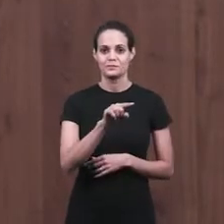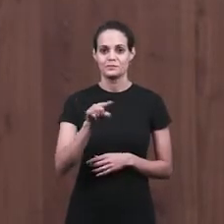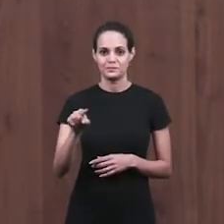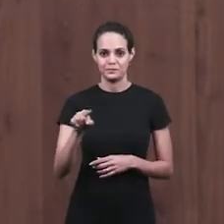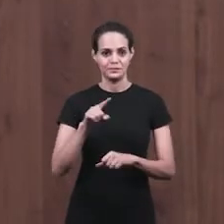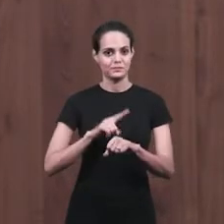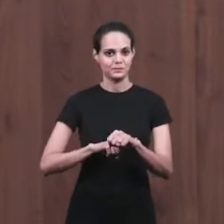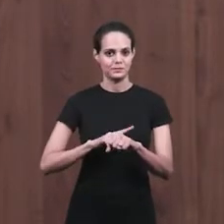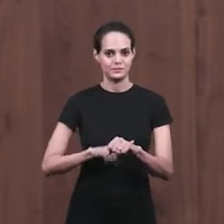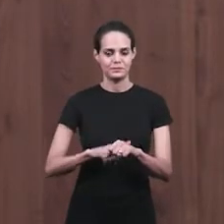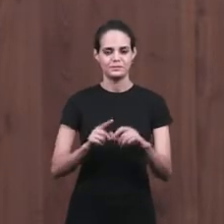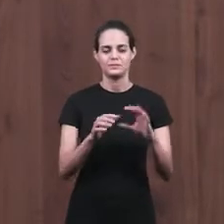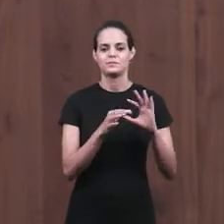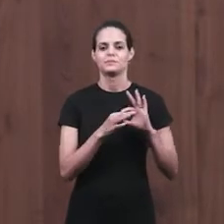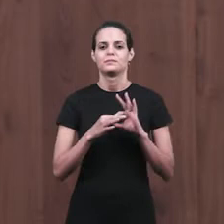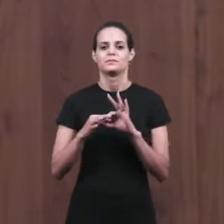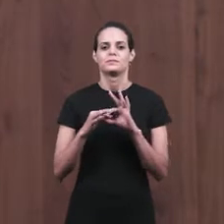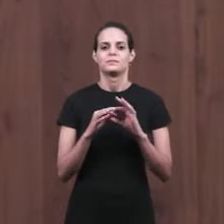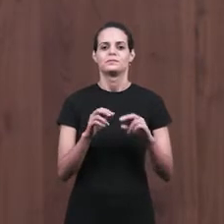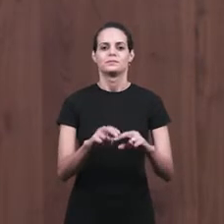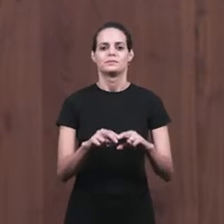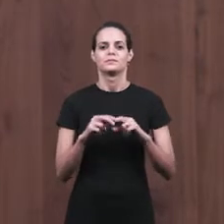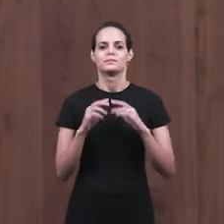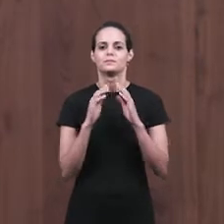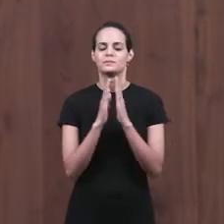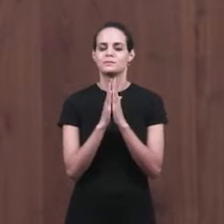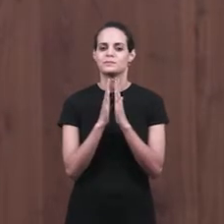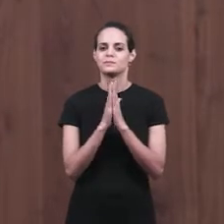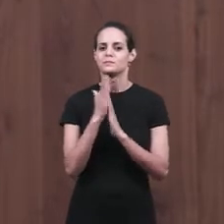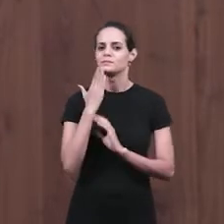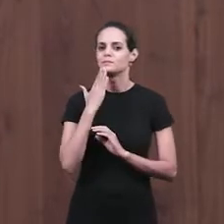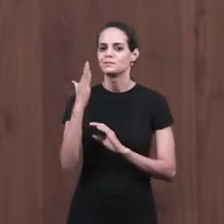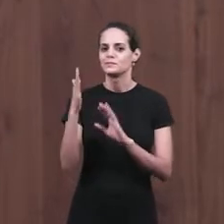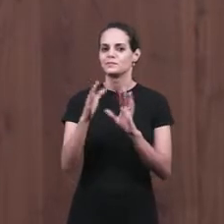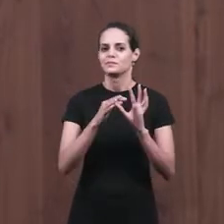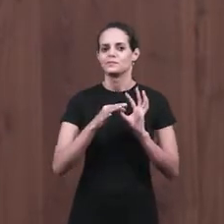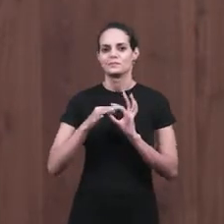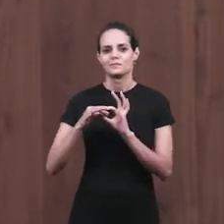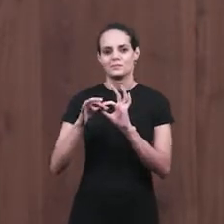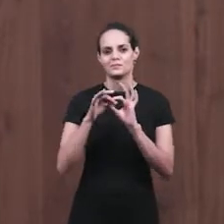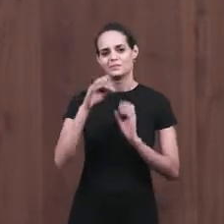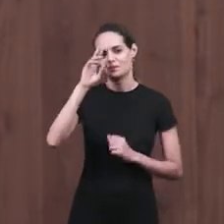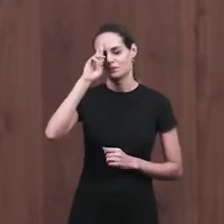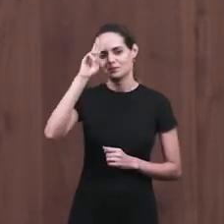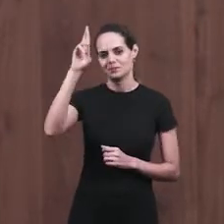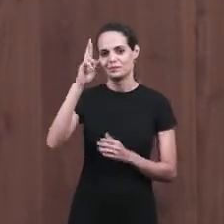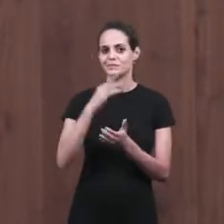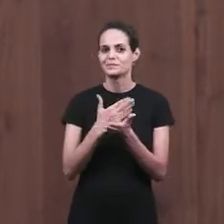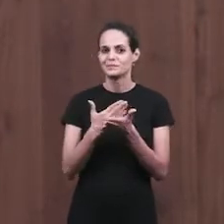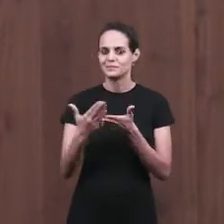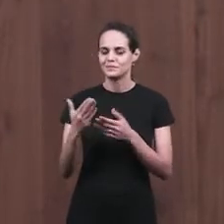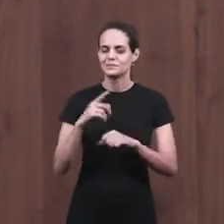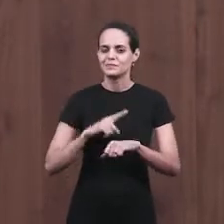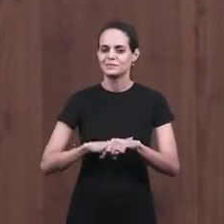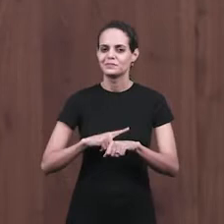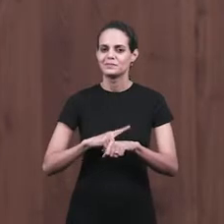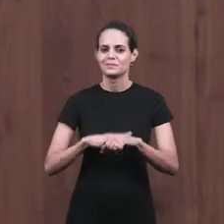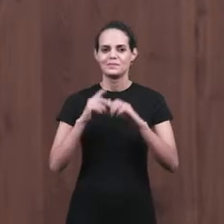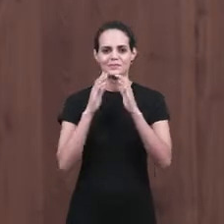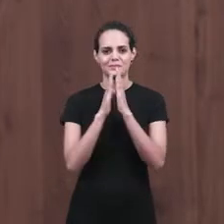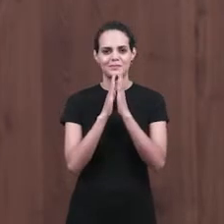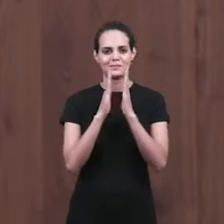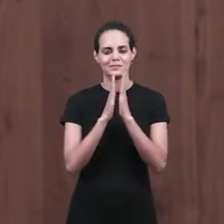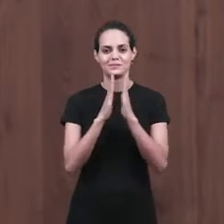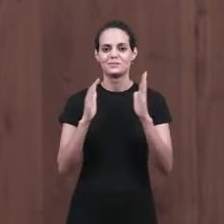que cerremos nuestros ojos para hacer una oración pidiendo comunión al Señor para iniciar nuestro momento